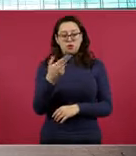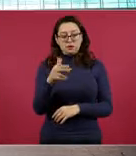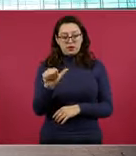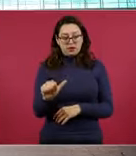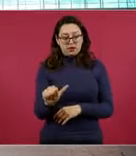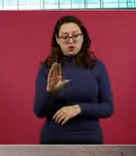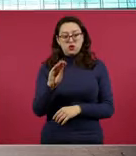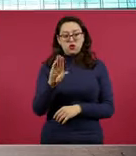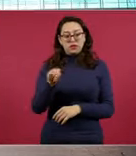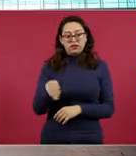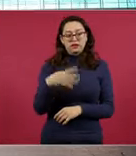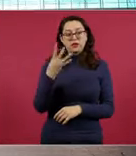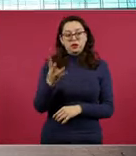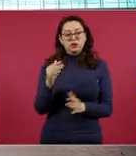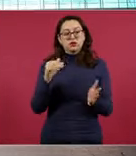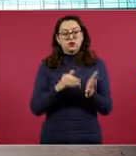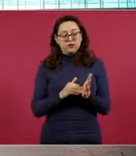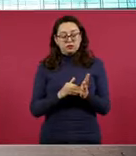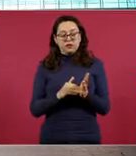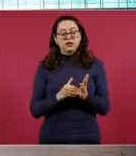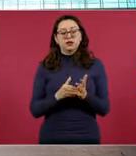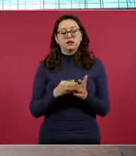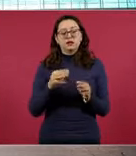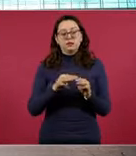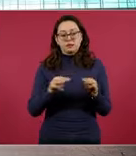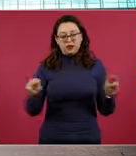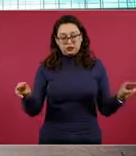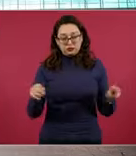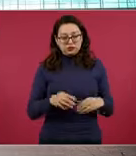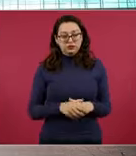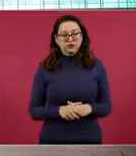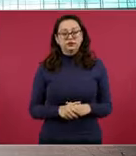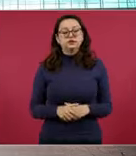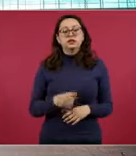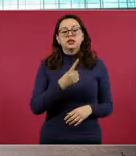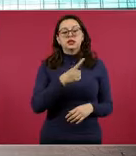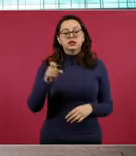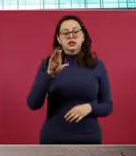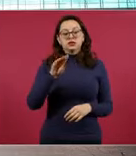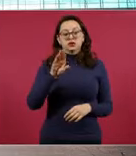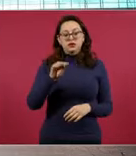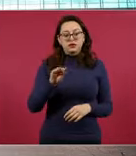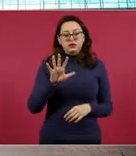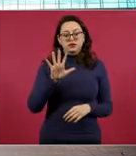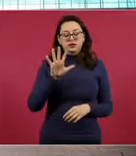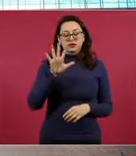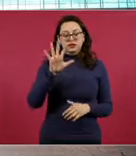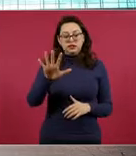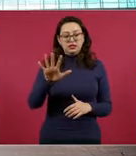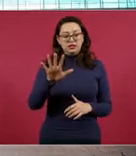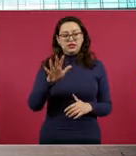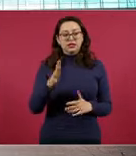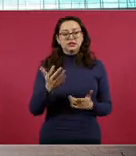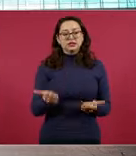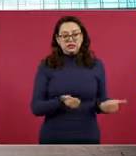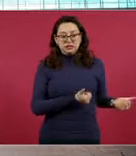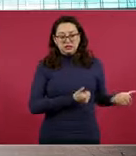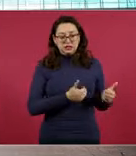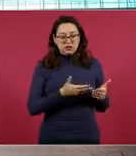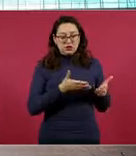94.546 metros cuadrados. Cuenta con 195 andenes para recibo y embarque,